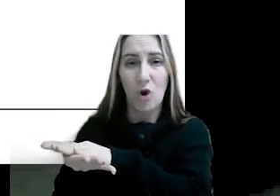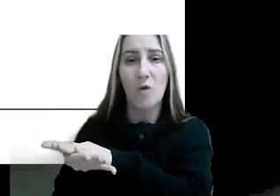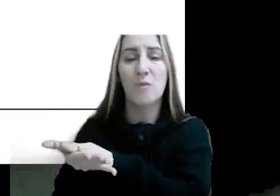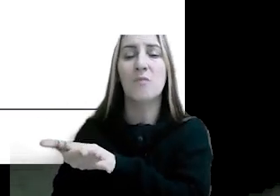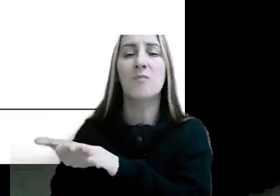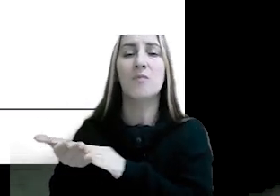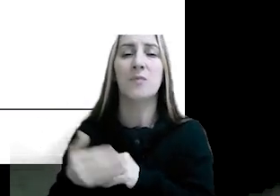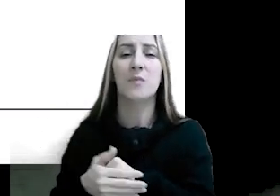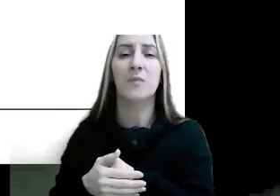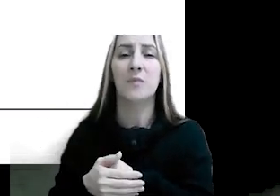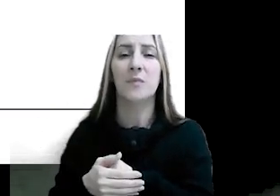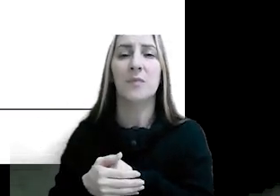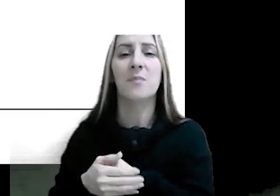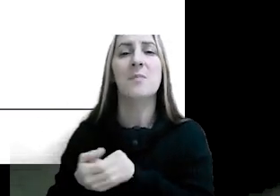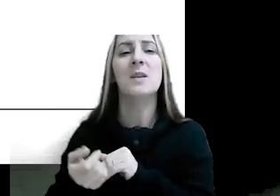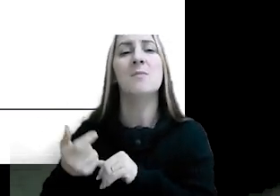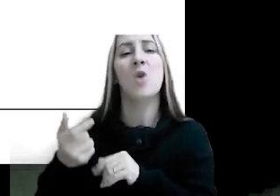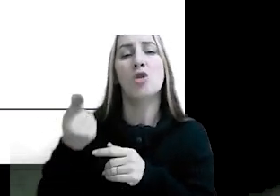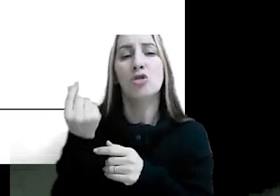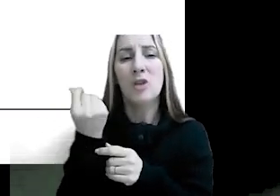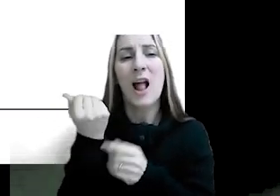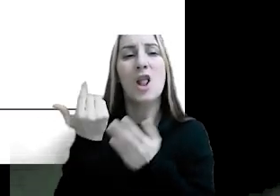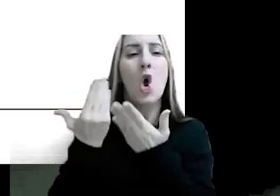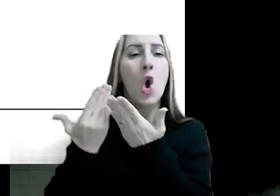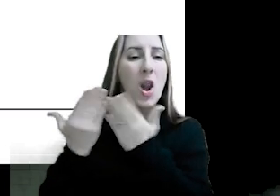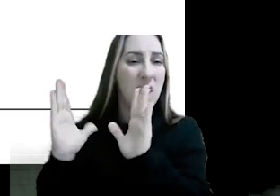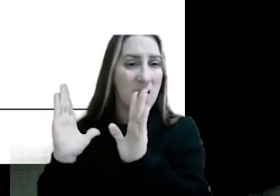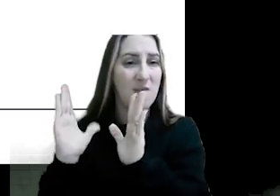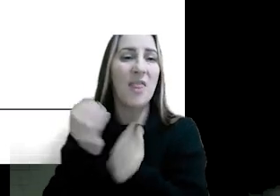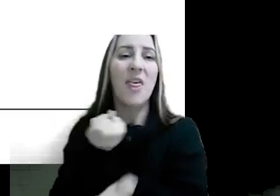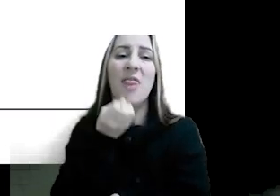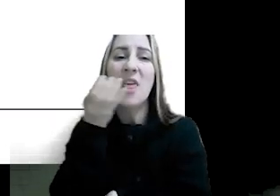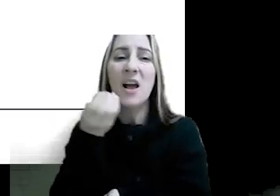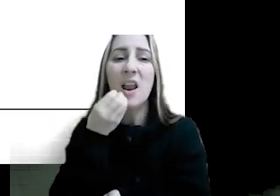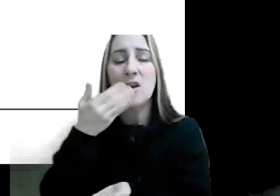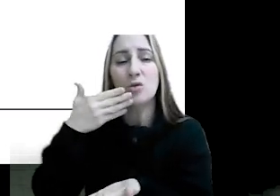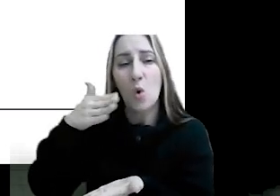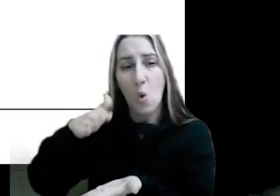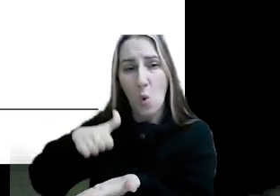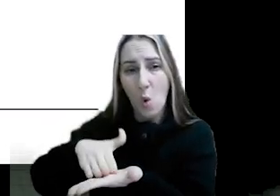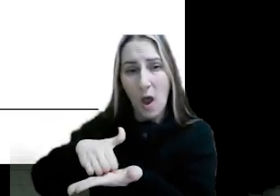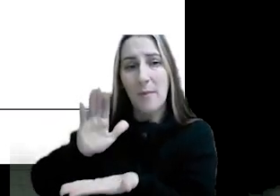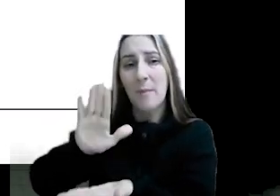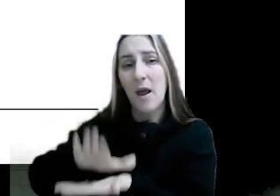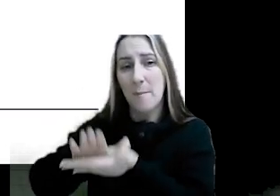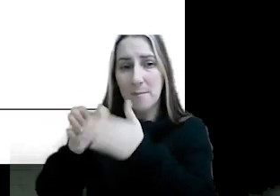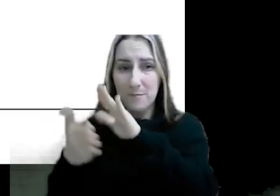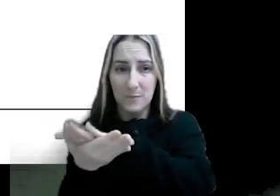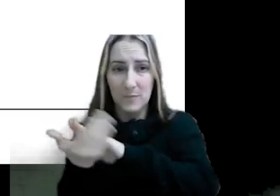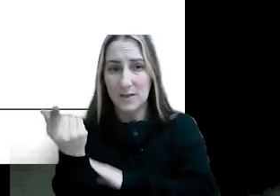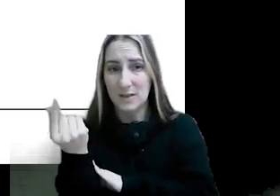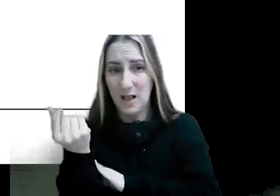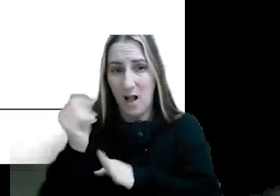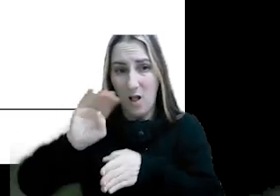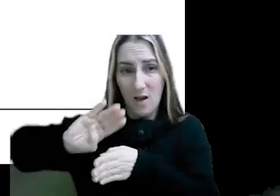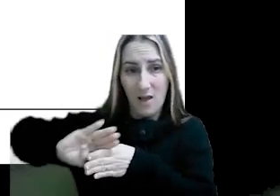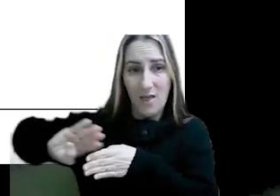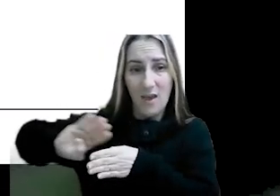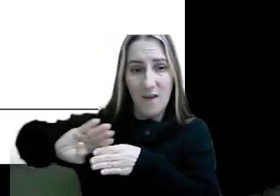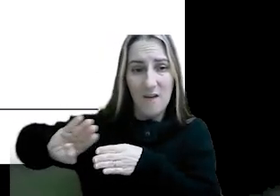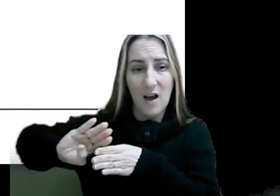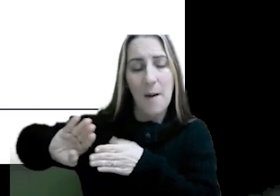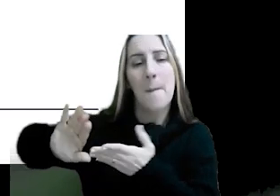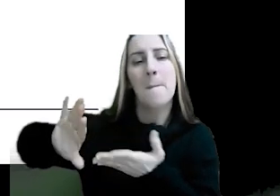que surge del saldo de libre disponibilidad de una declaración jurada para compensar el saldo adeudado en otra, lo asimilaba